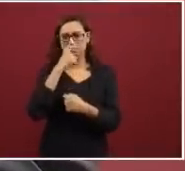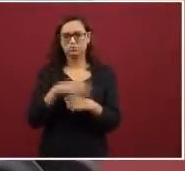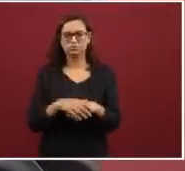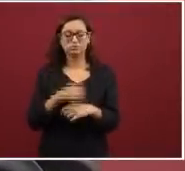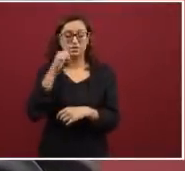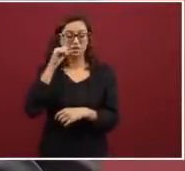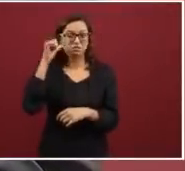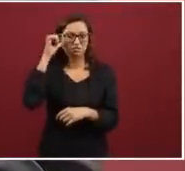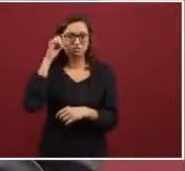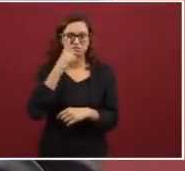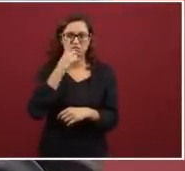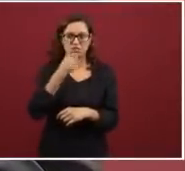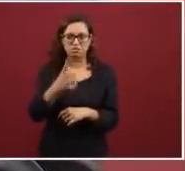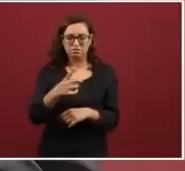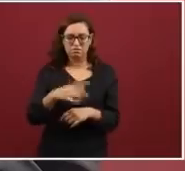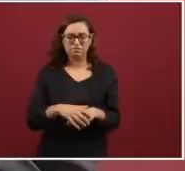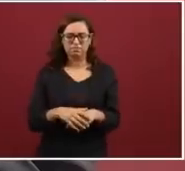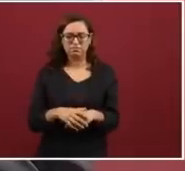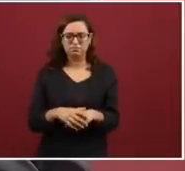yo,